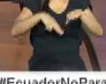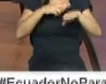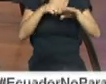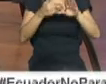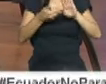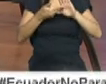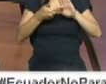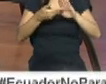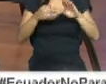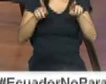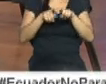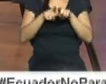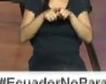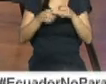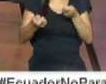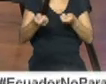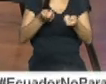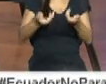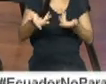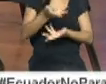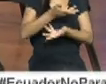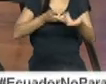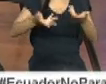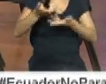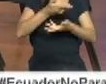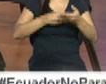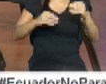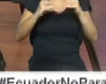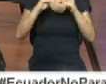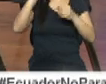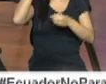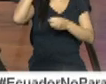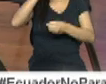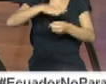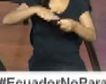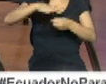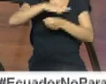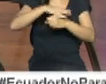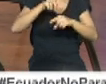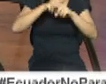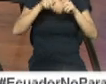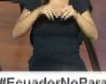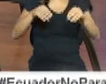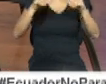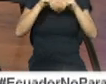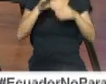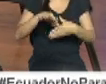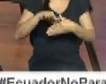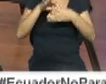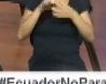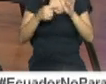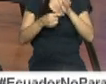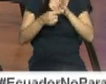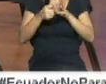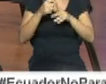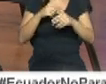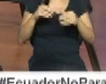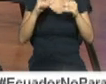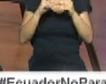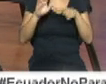al devenir del manejo, digamos, del Estado, etc. Son una serie de factores que yo creo que han sido, desde el punto de